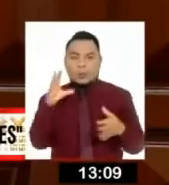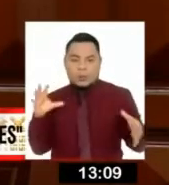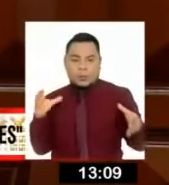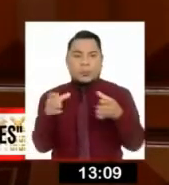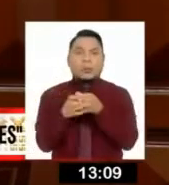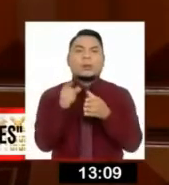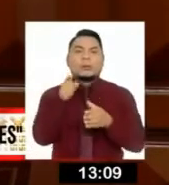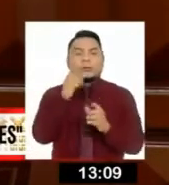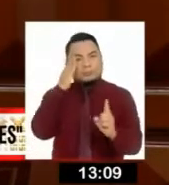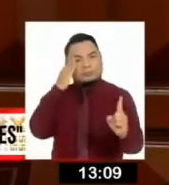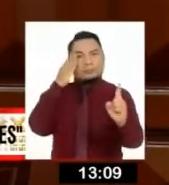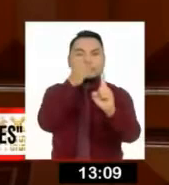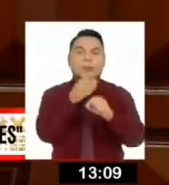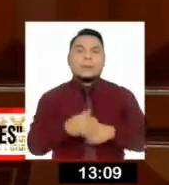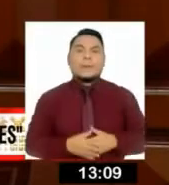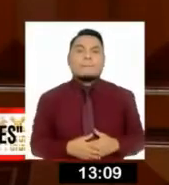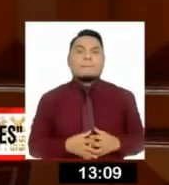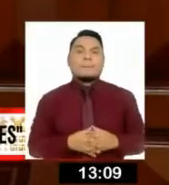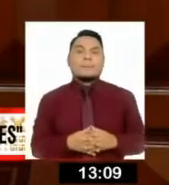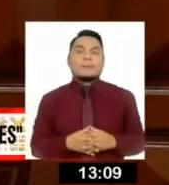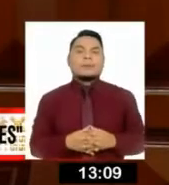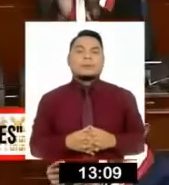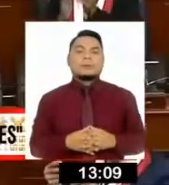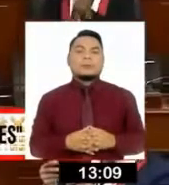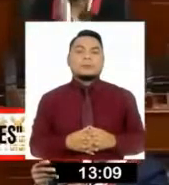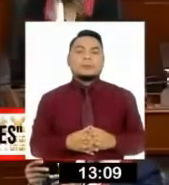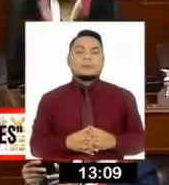sola dirección.